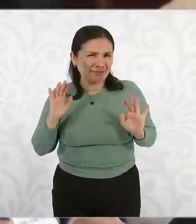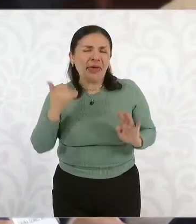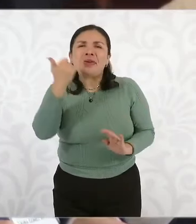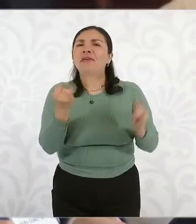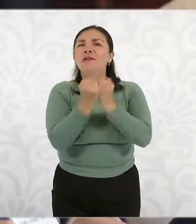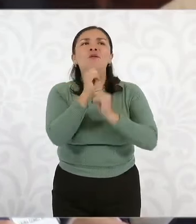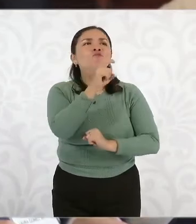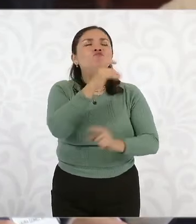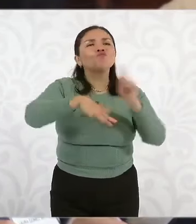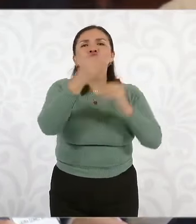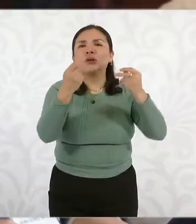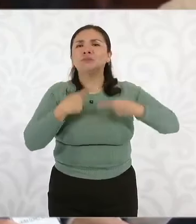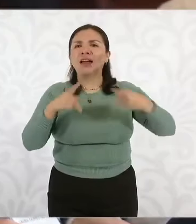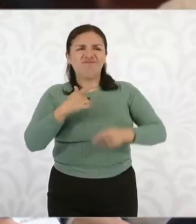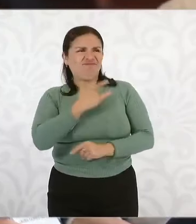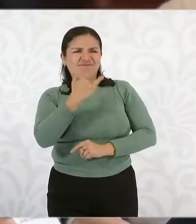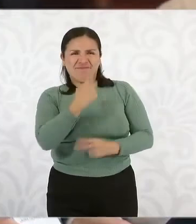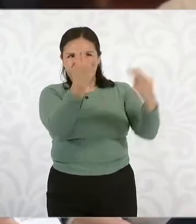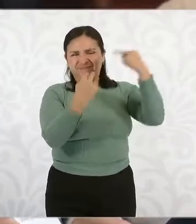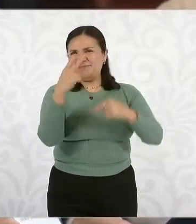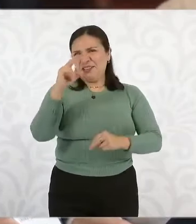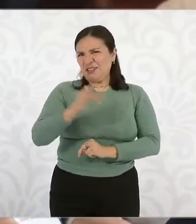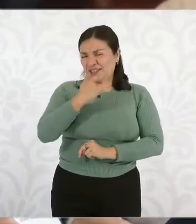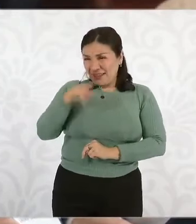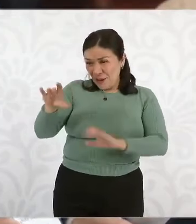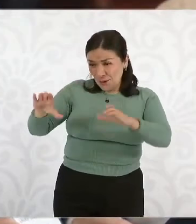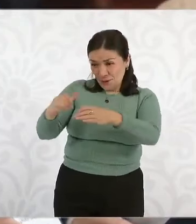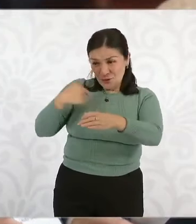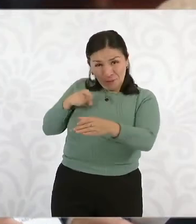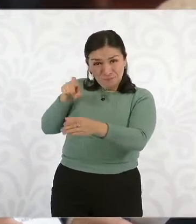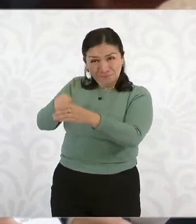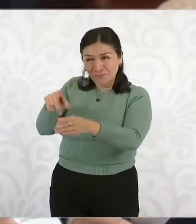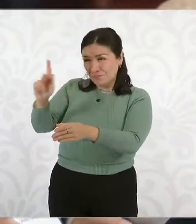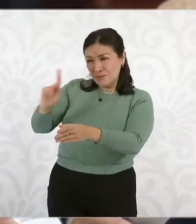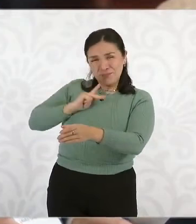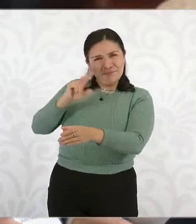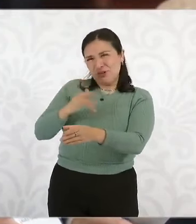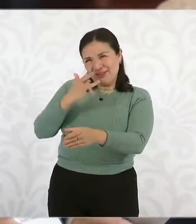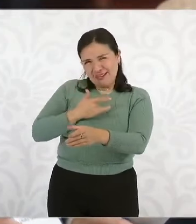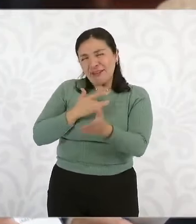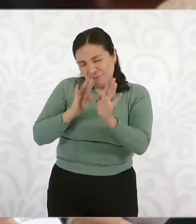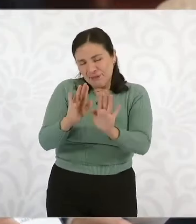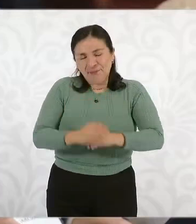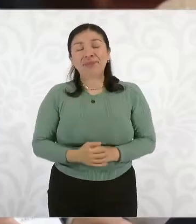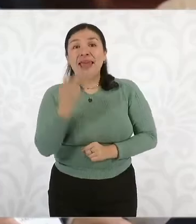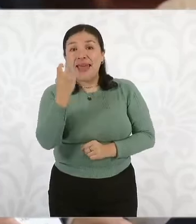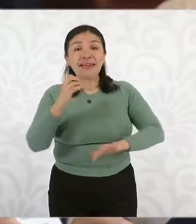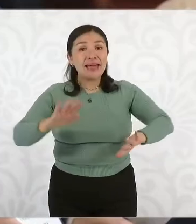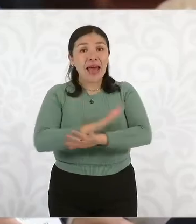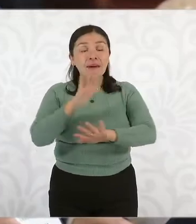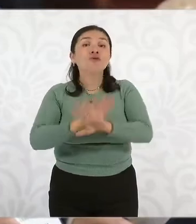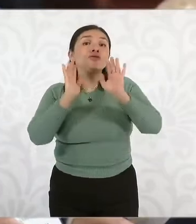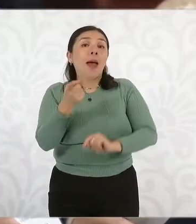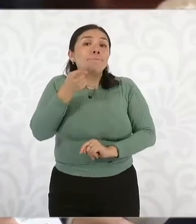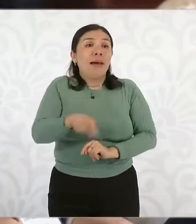seguramente muchos de los que estamos aquí nos están viendo no se sentirán identificados. Ese cambio ahora está ordenado por